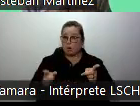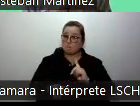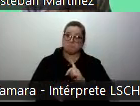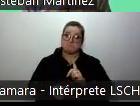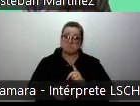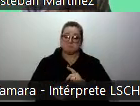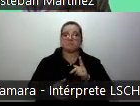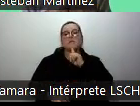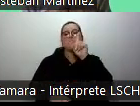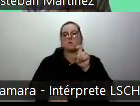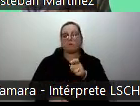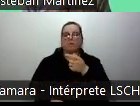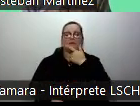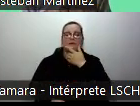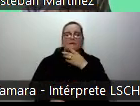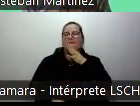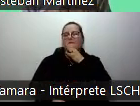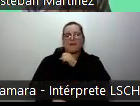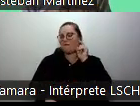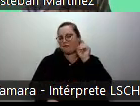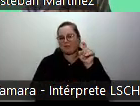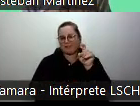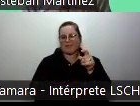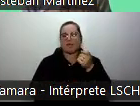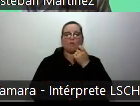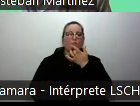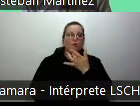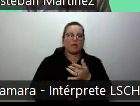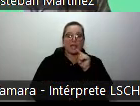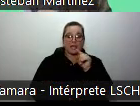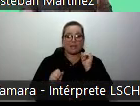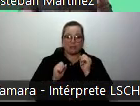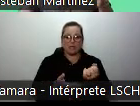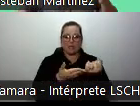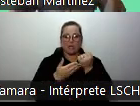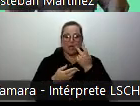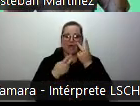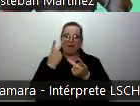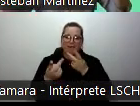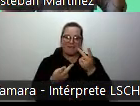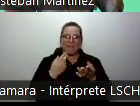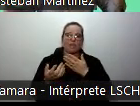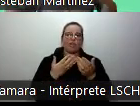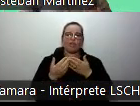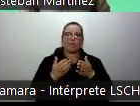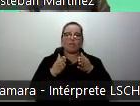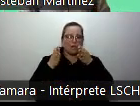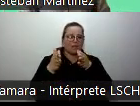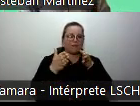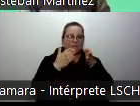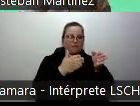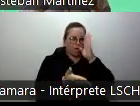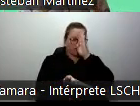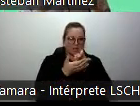pregunta favorita por qué porque esta pregunta te puede ayudar a ir viendo para dónde apuntar en todas las decisiones